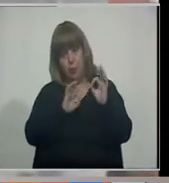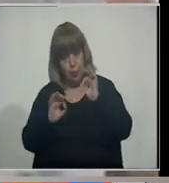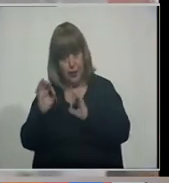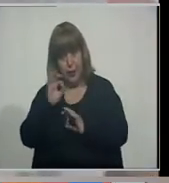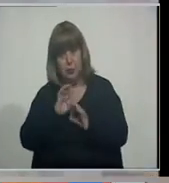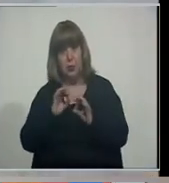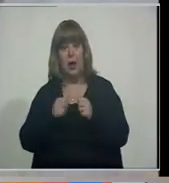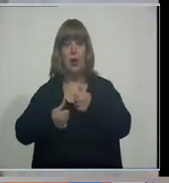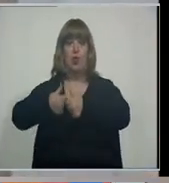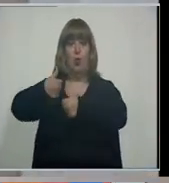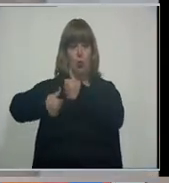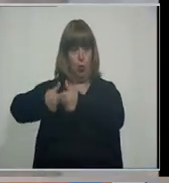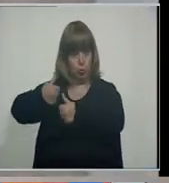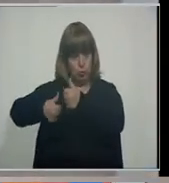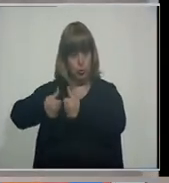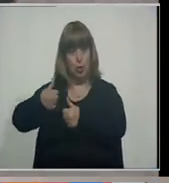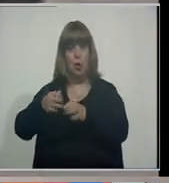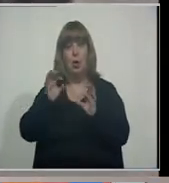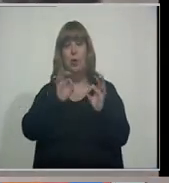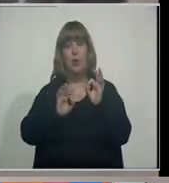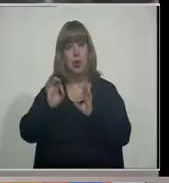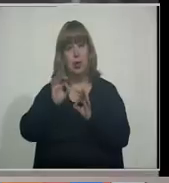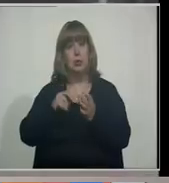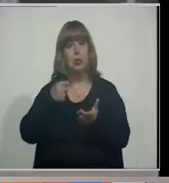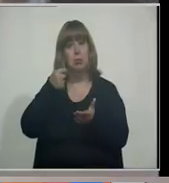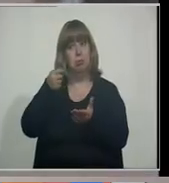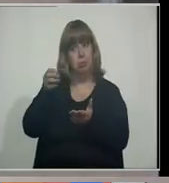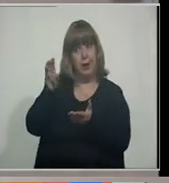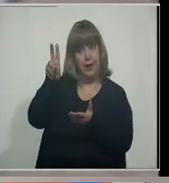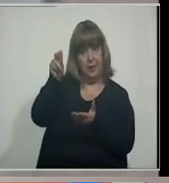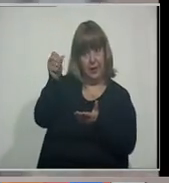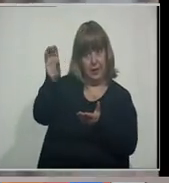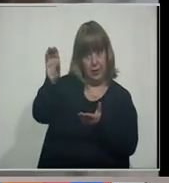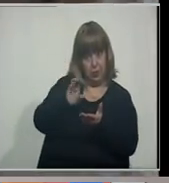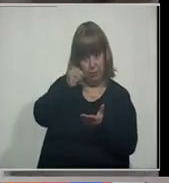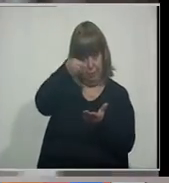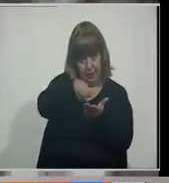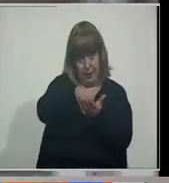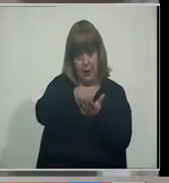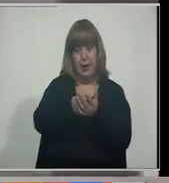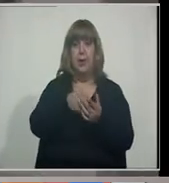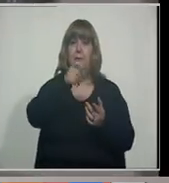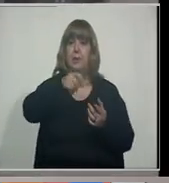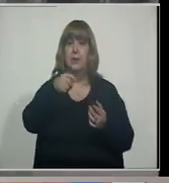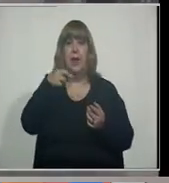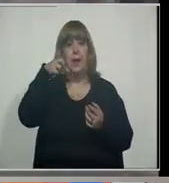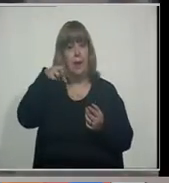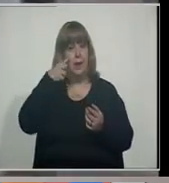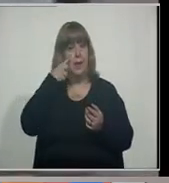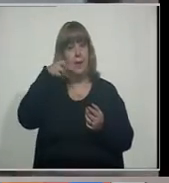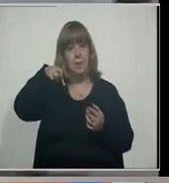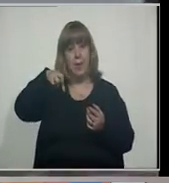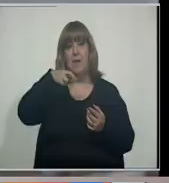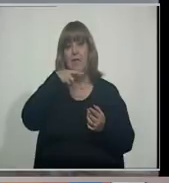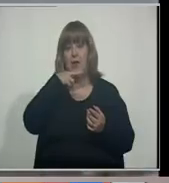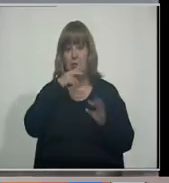este concurso van a ser los proyectos potenciales de financiamiento, y la gente, a través de una página, de la página del IPB, una vez que tengamos los